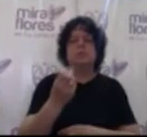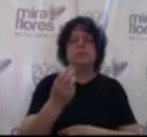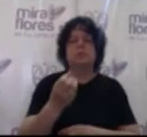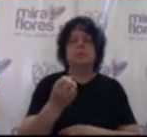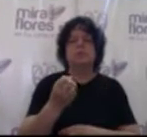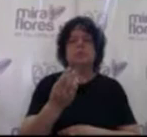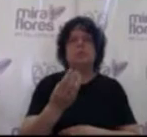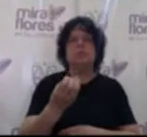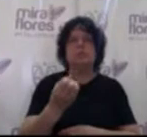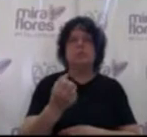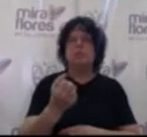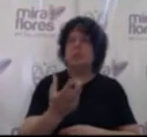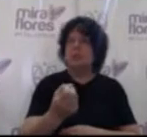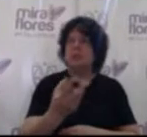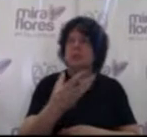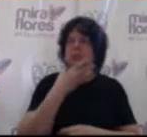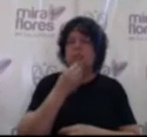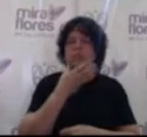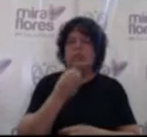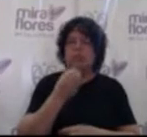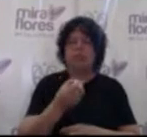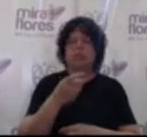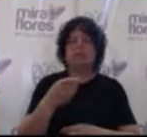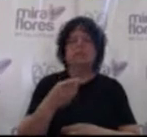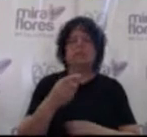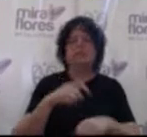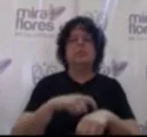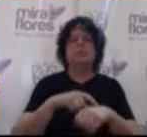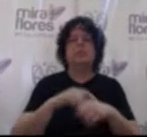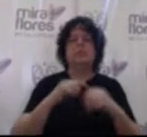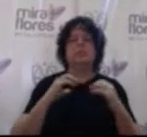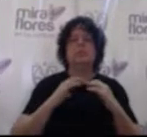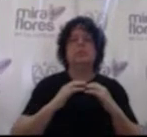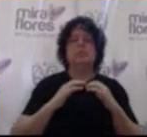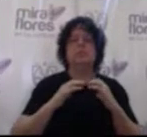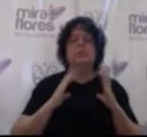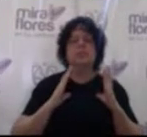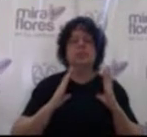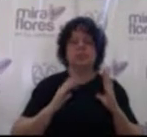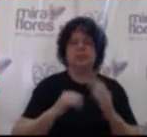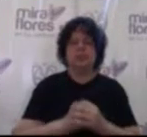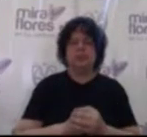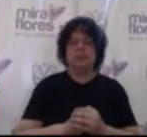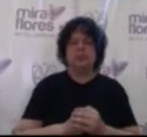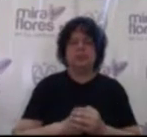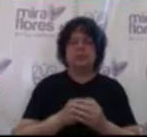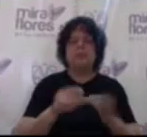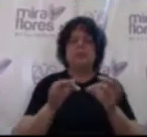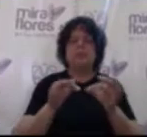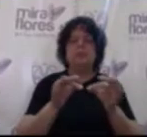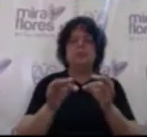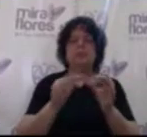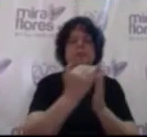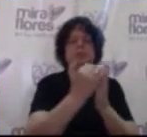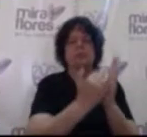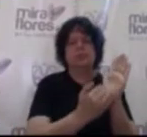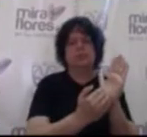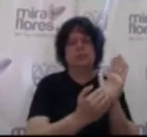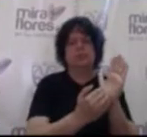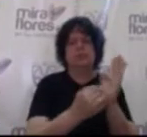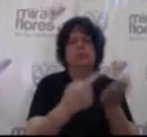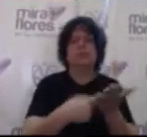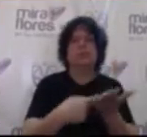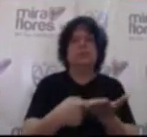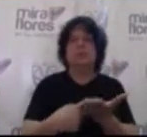de diciembre del 2018, correspondiente a su periodo vacacional respectivo por las consideraciones expuestas en el presente acuerdo. Al